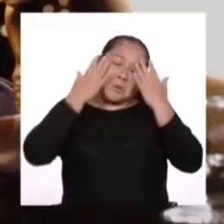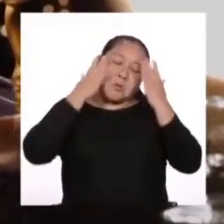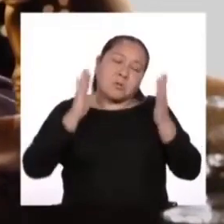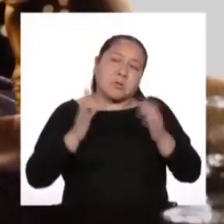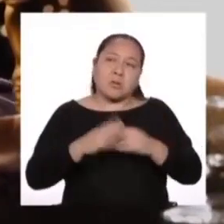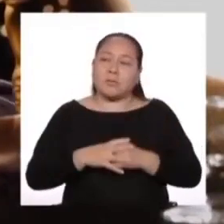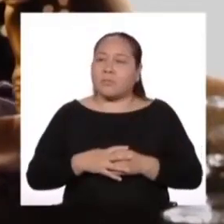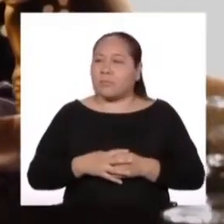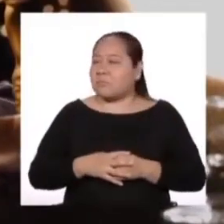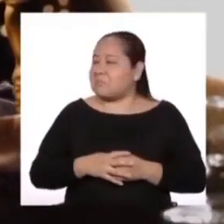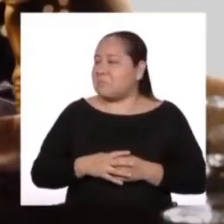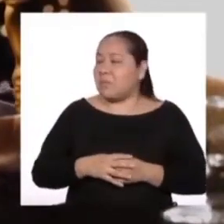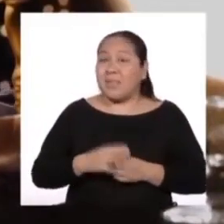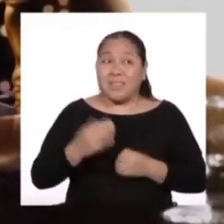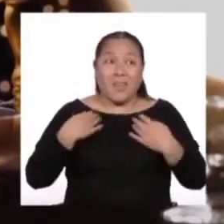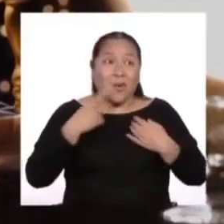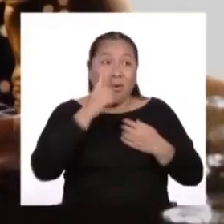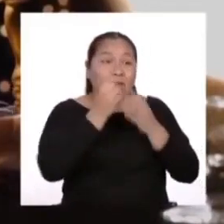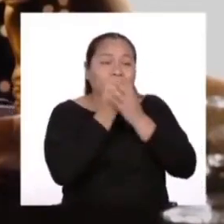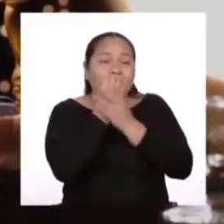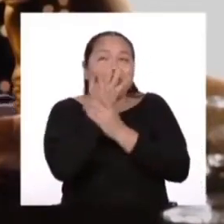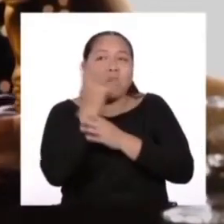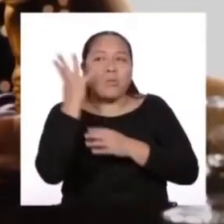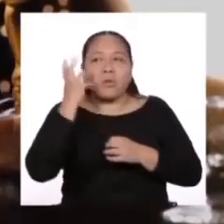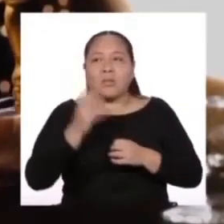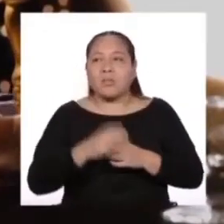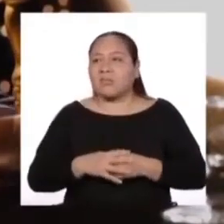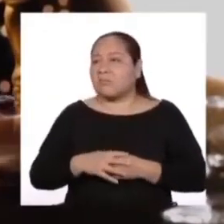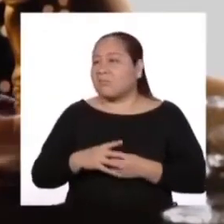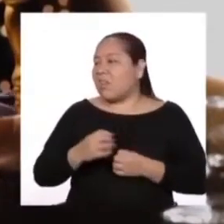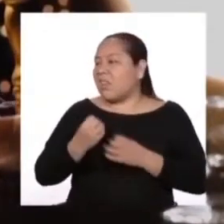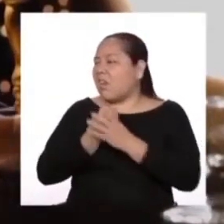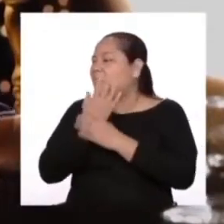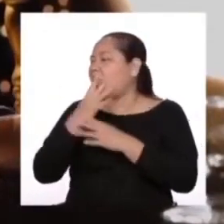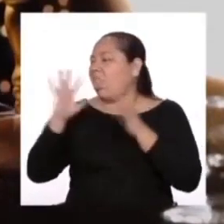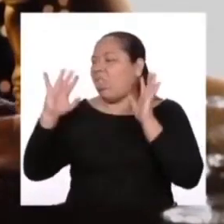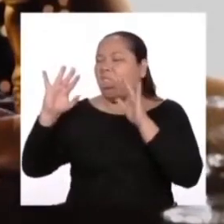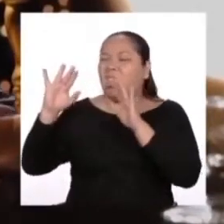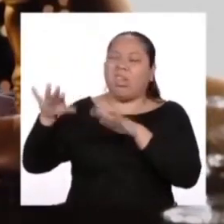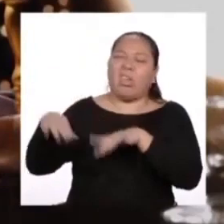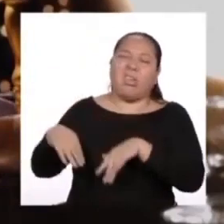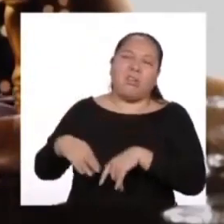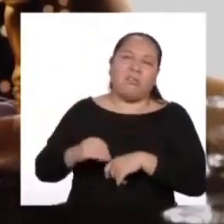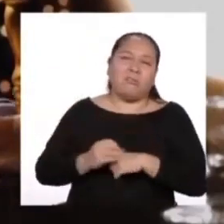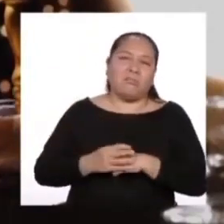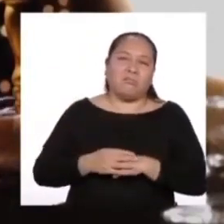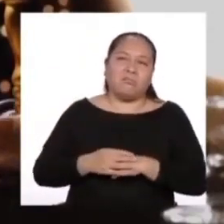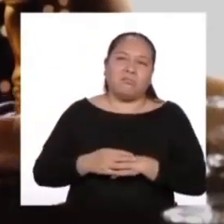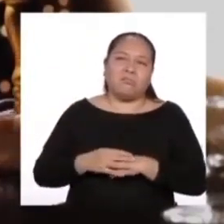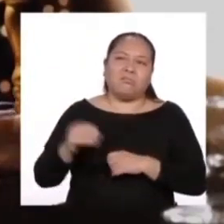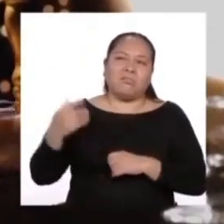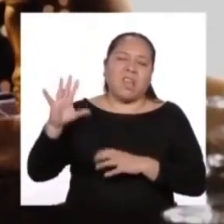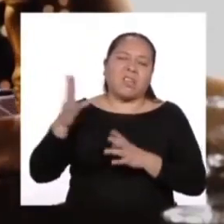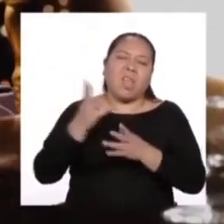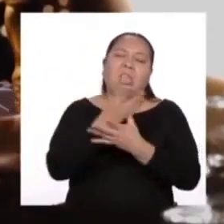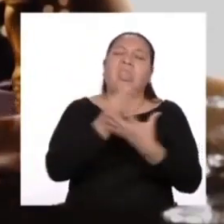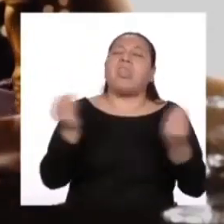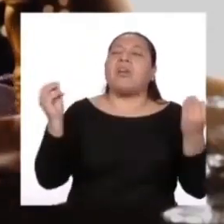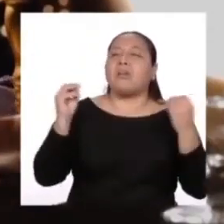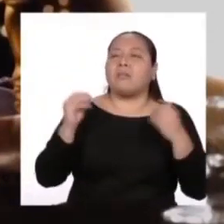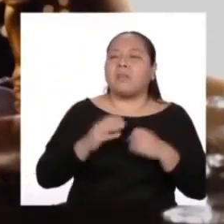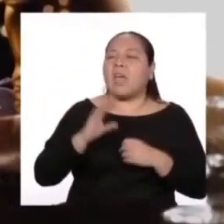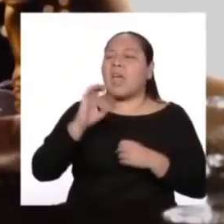Tengo también una flor muy bonita. Bueno, ya las flores no tomamos nota. Son efímeras.